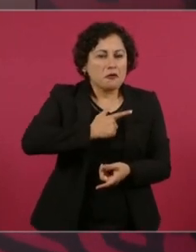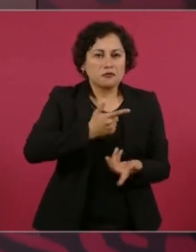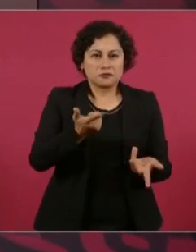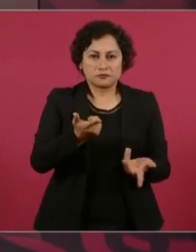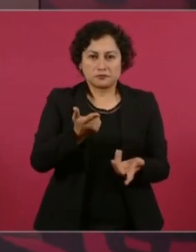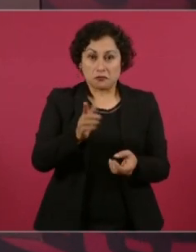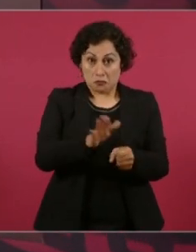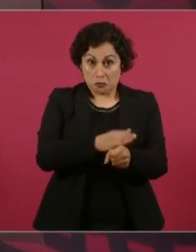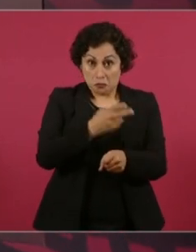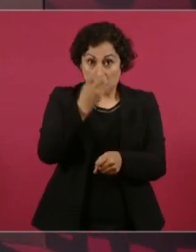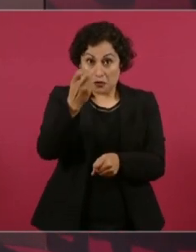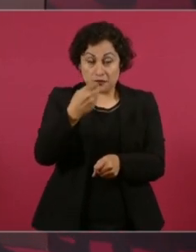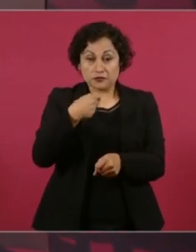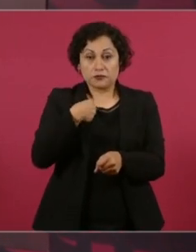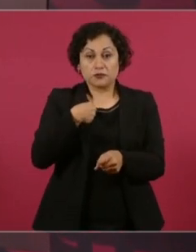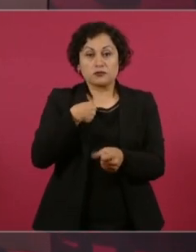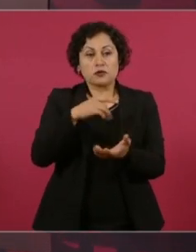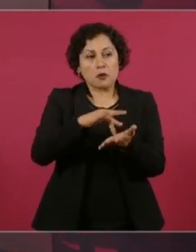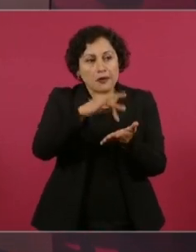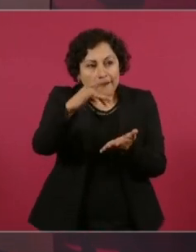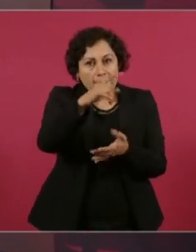porque ahora que